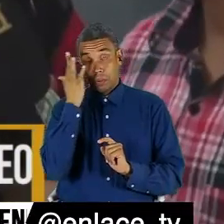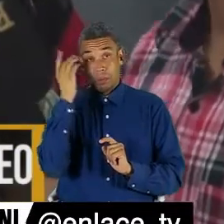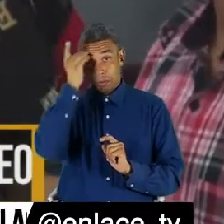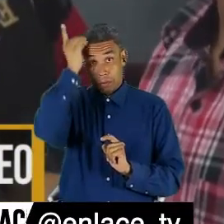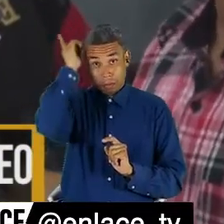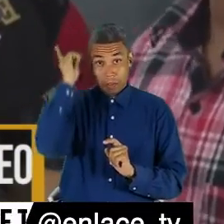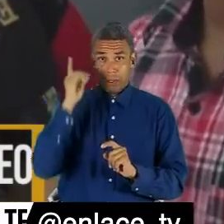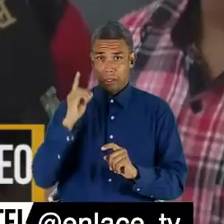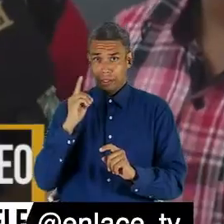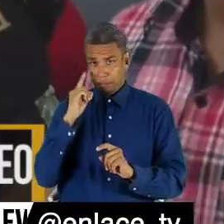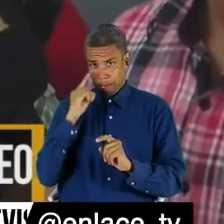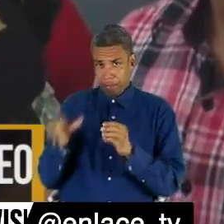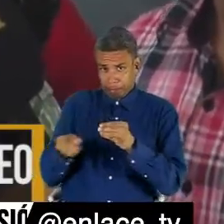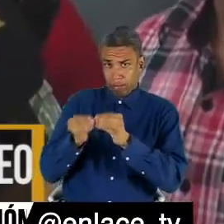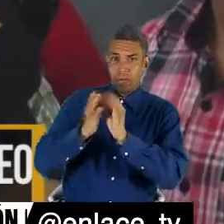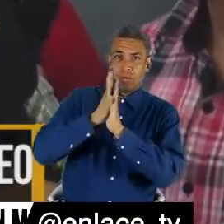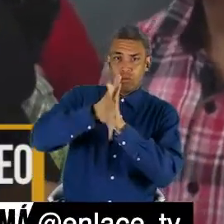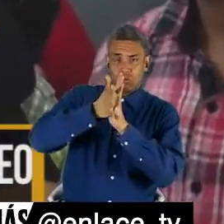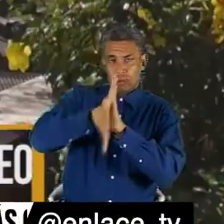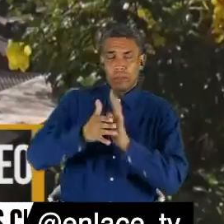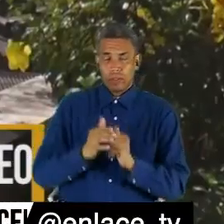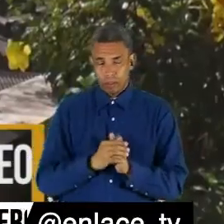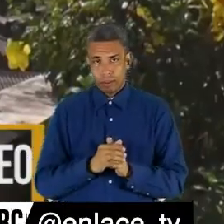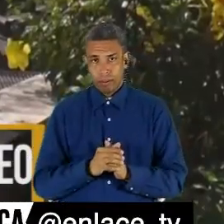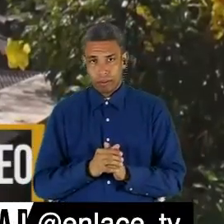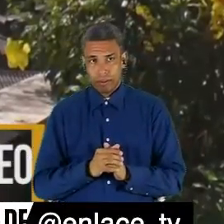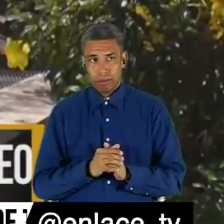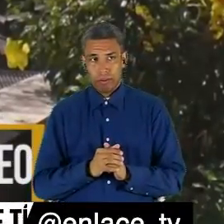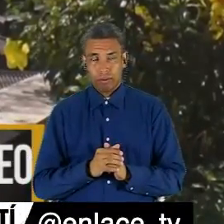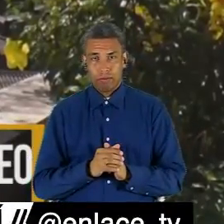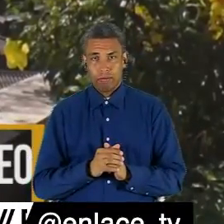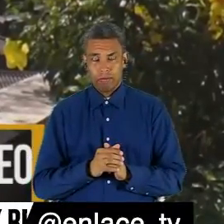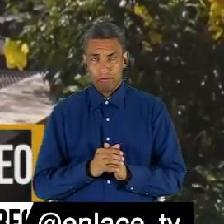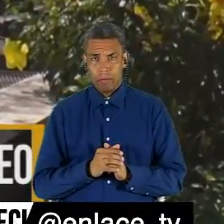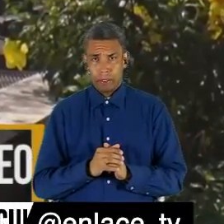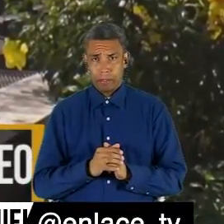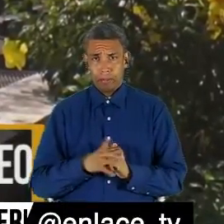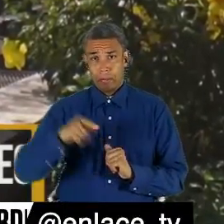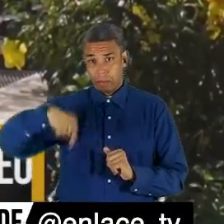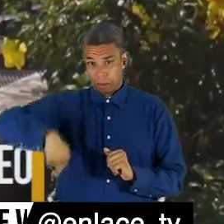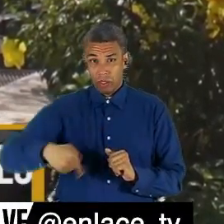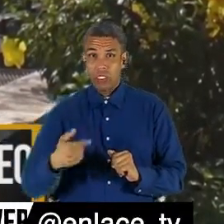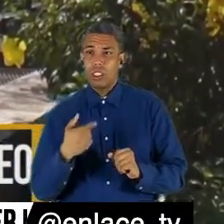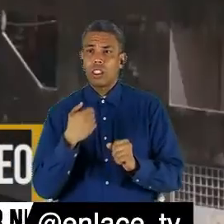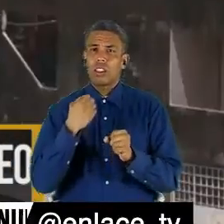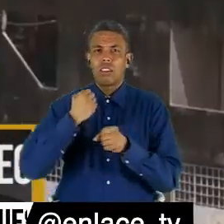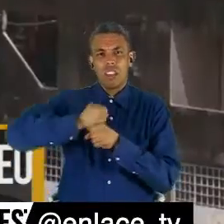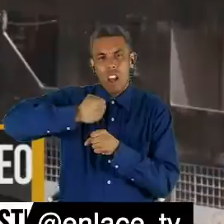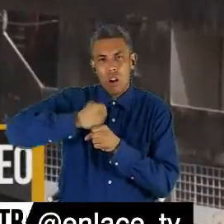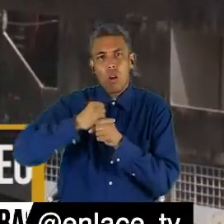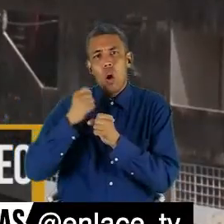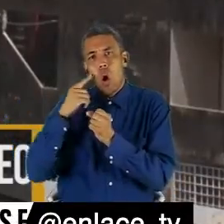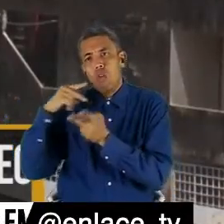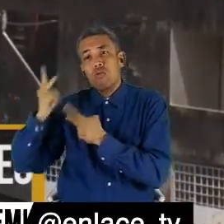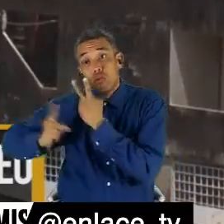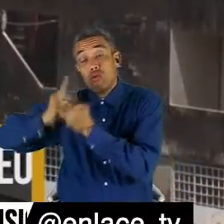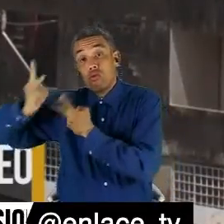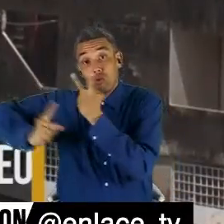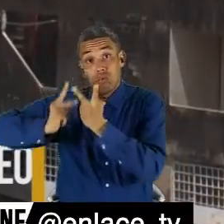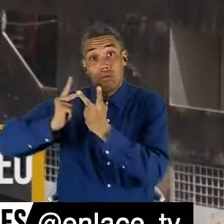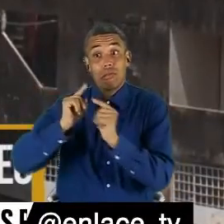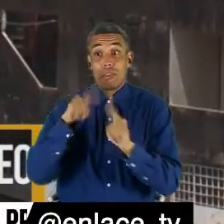Echeverri, alcalde de la ciudad, aseguró que de esta manera se diversificará la economía de la ciudad y el turismo será una de las